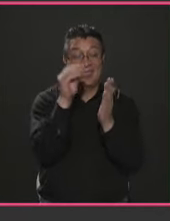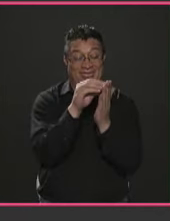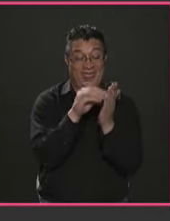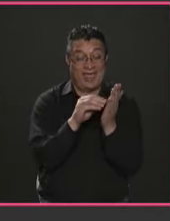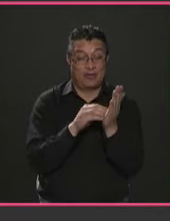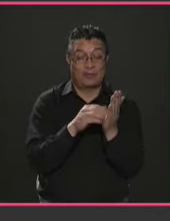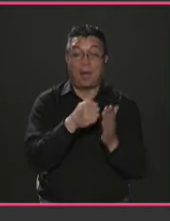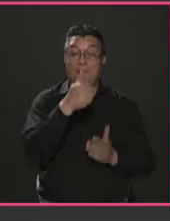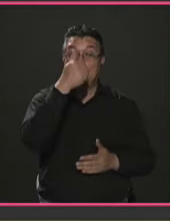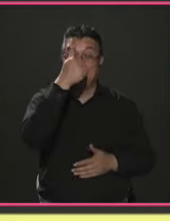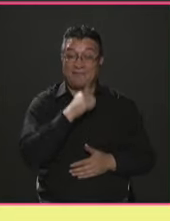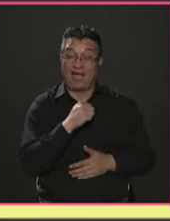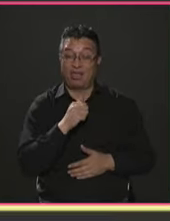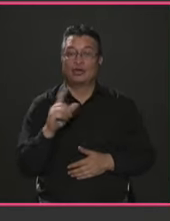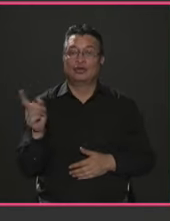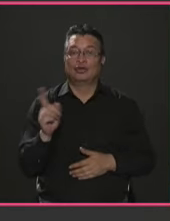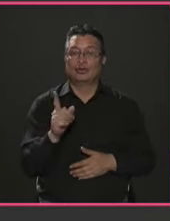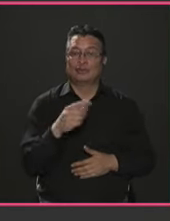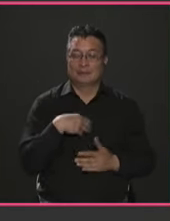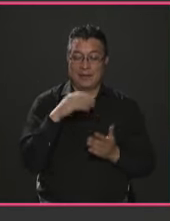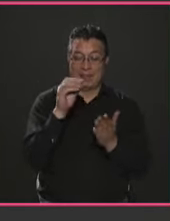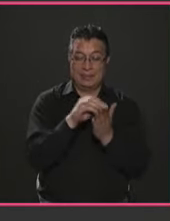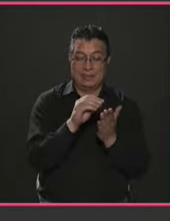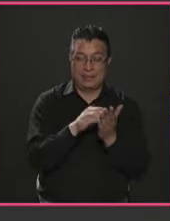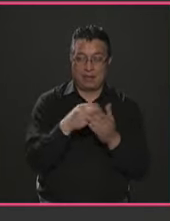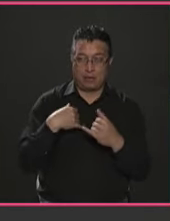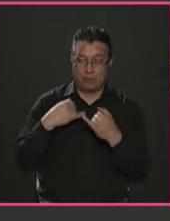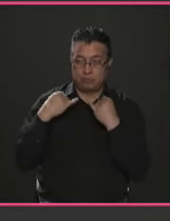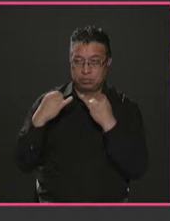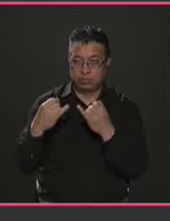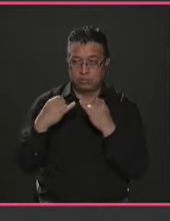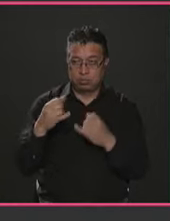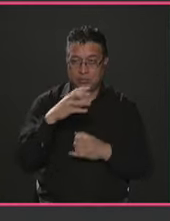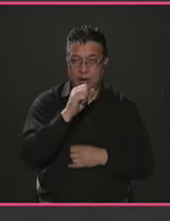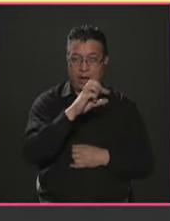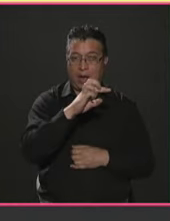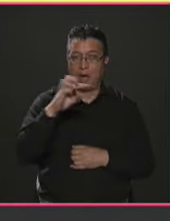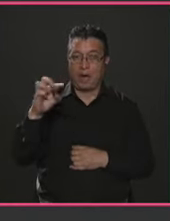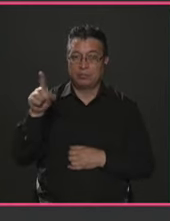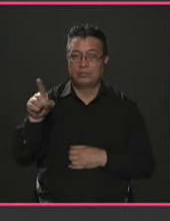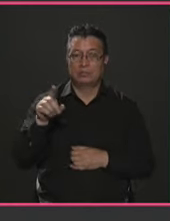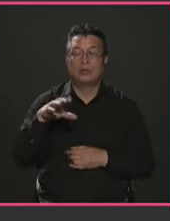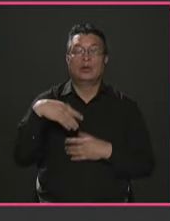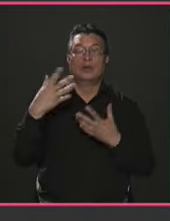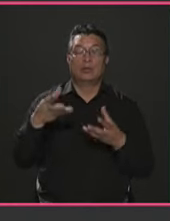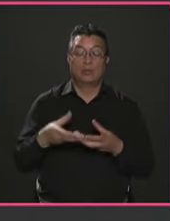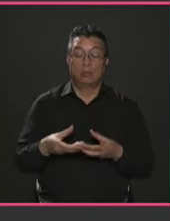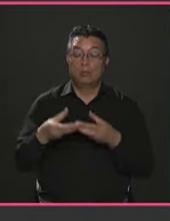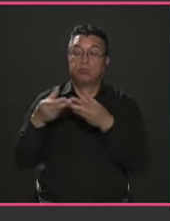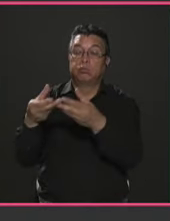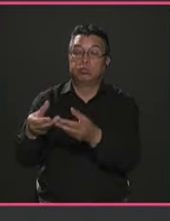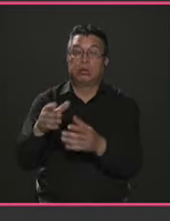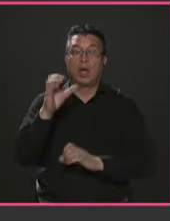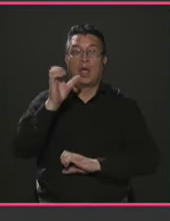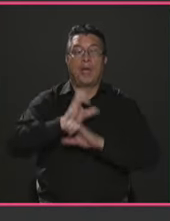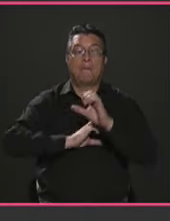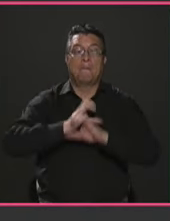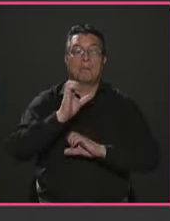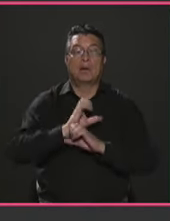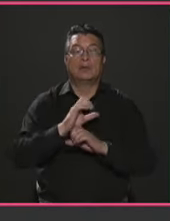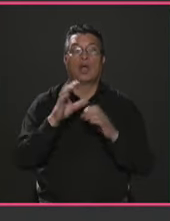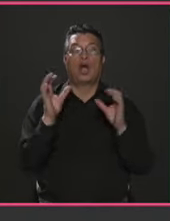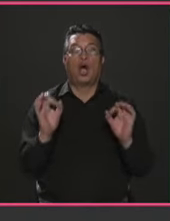tan privados entonces puede ser que datos que recolecta esta Apps después estén en manos de empresas